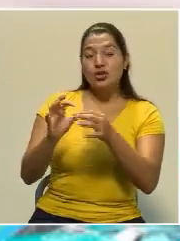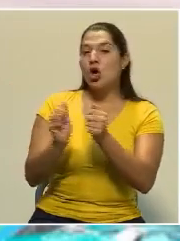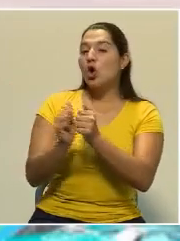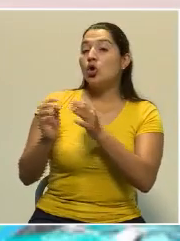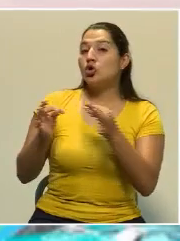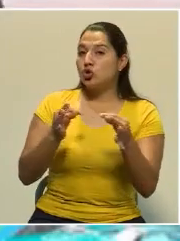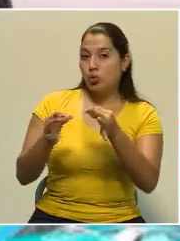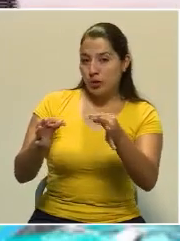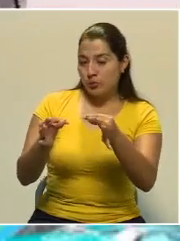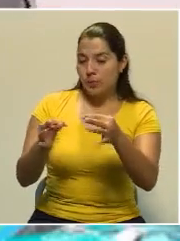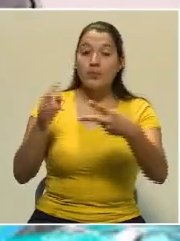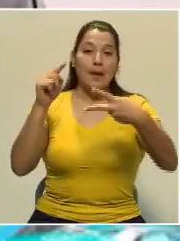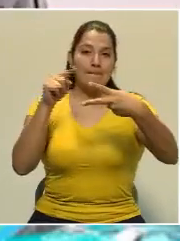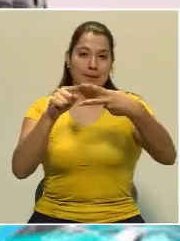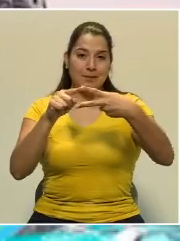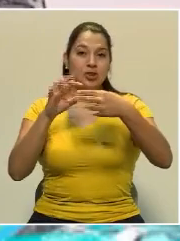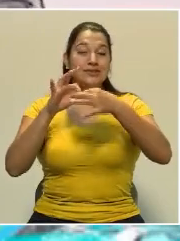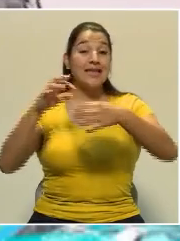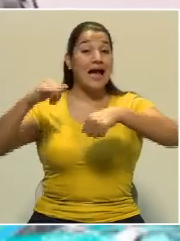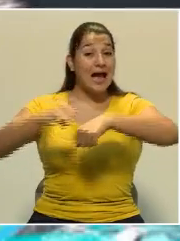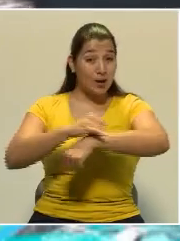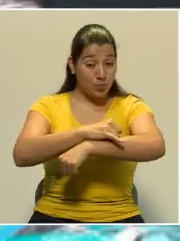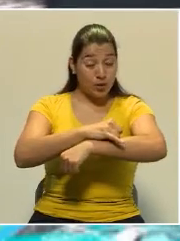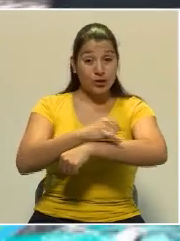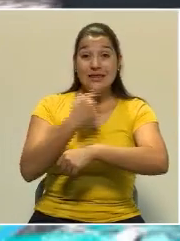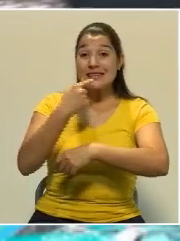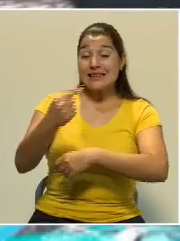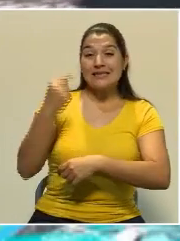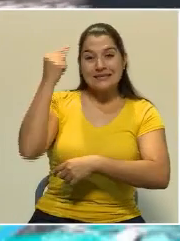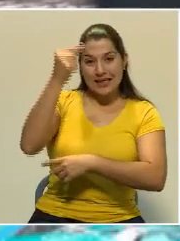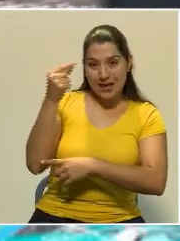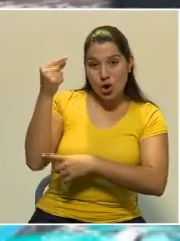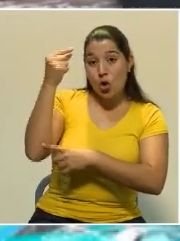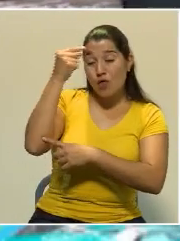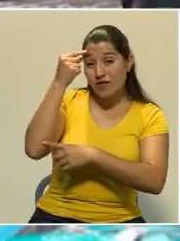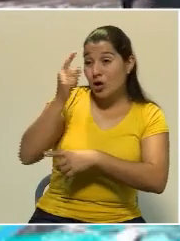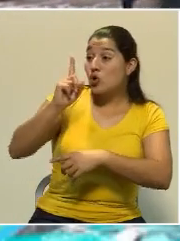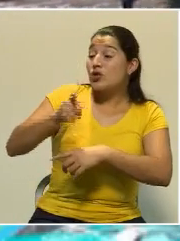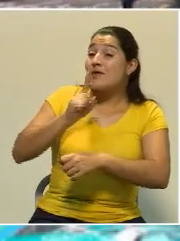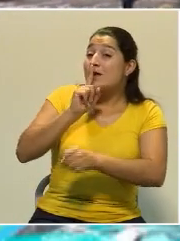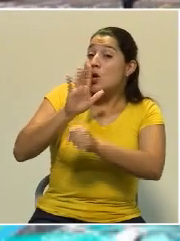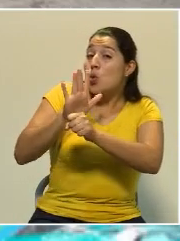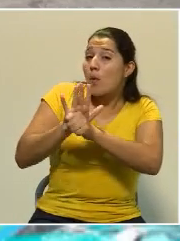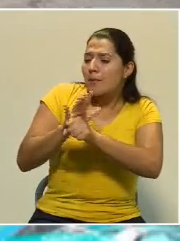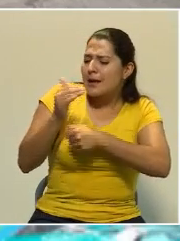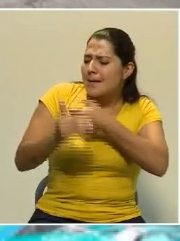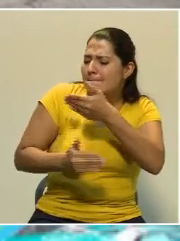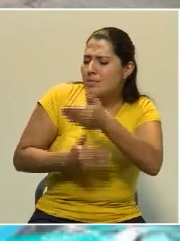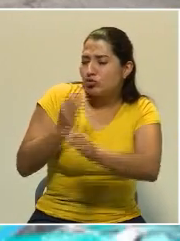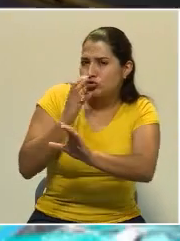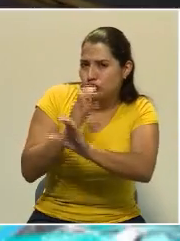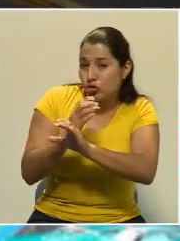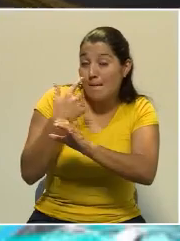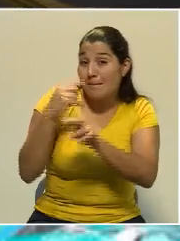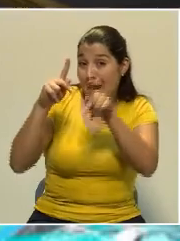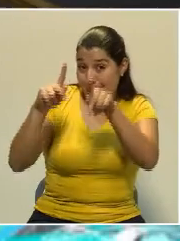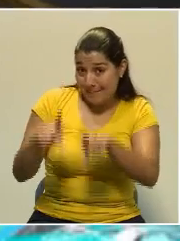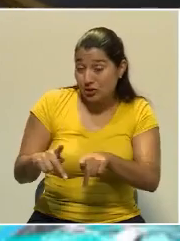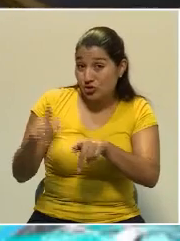turismo. El tema primero del aeropuerto. El gobierno plantea el protocolo que se va a seguir tanto para los viajeros antes